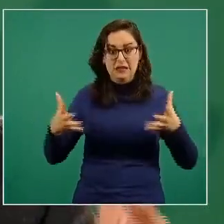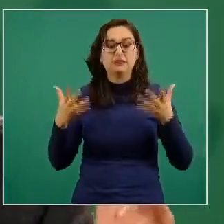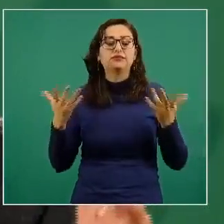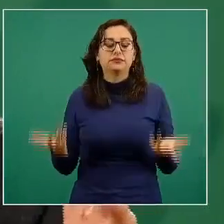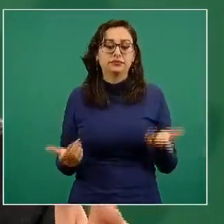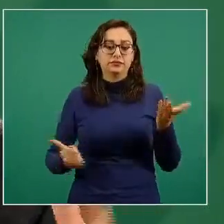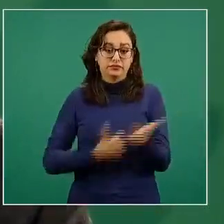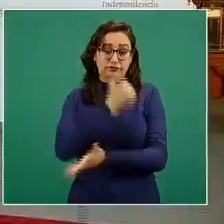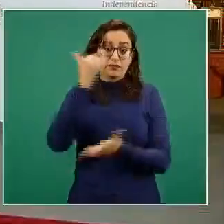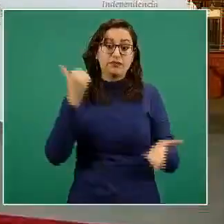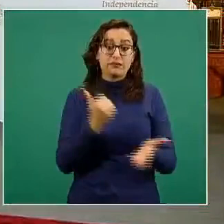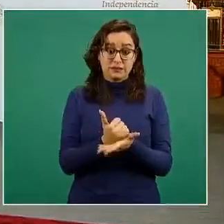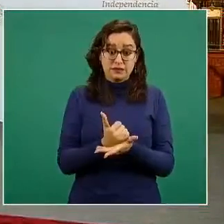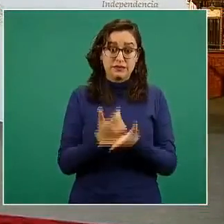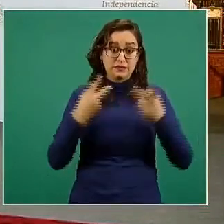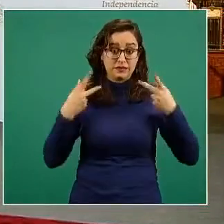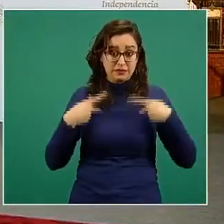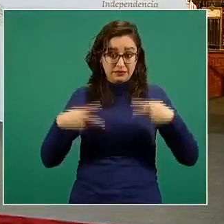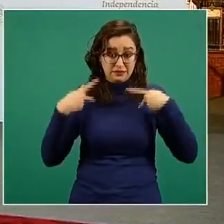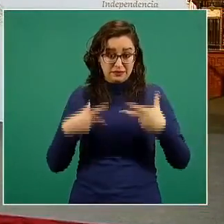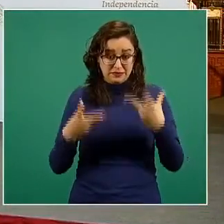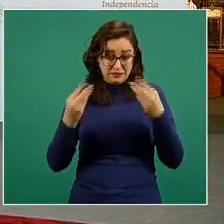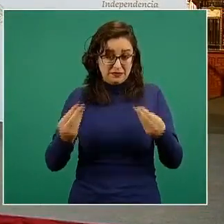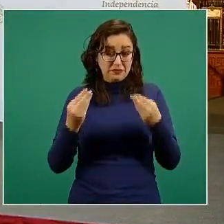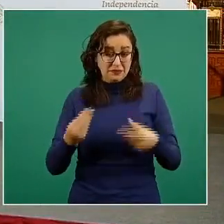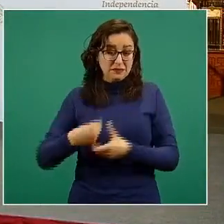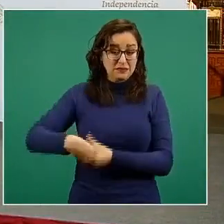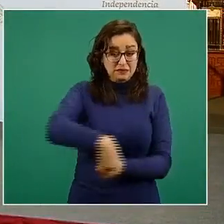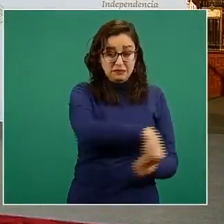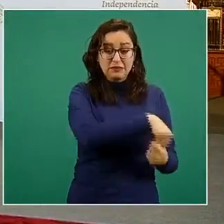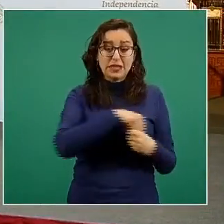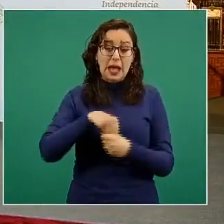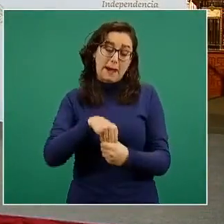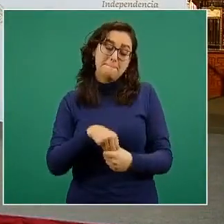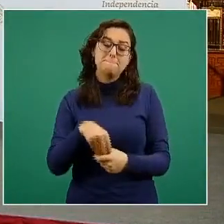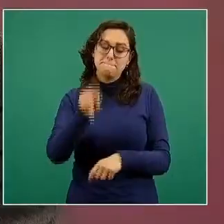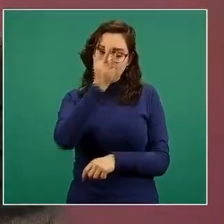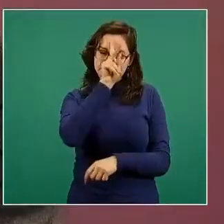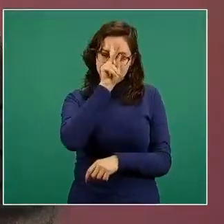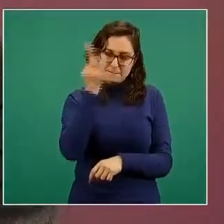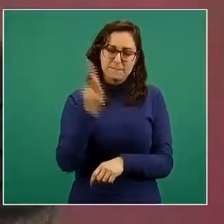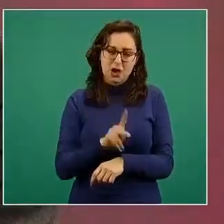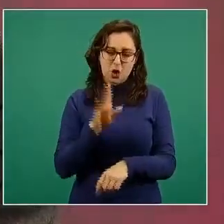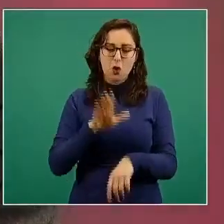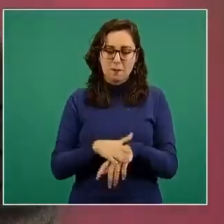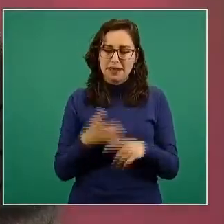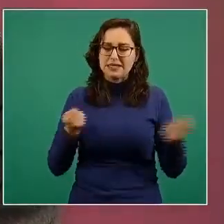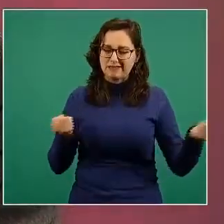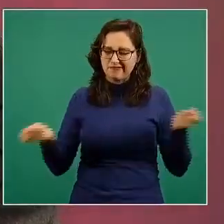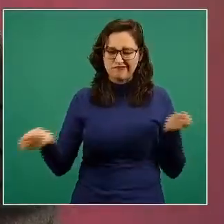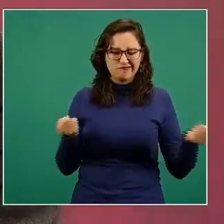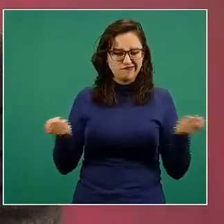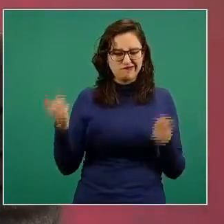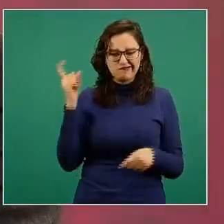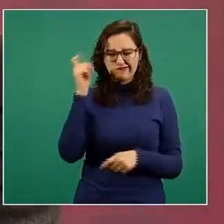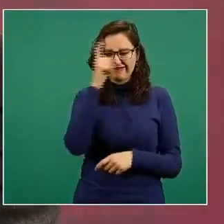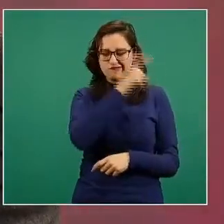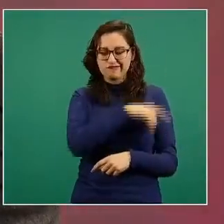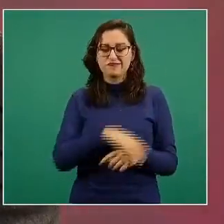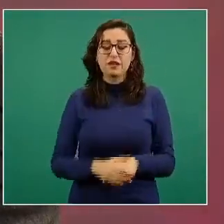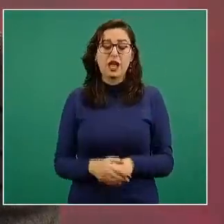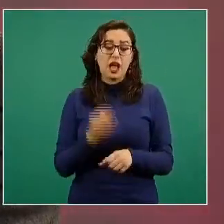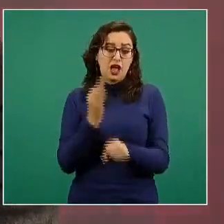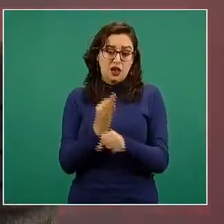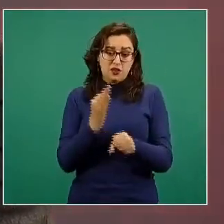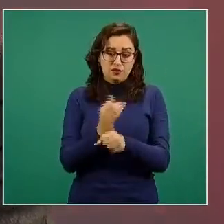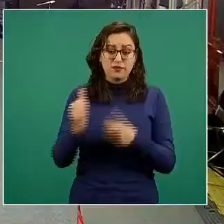urbanas grandes y altamente densas son las que son de más difícil control. En este momento la Ciudad de